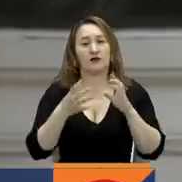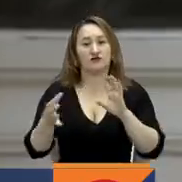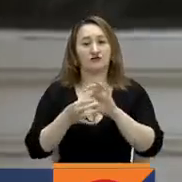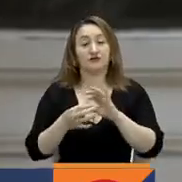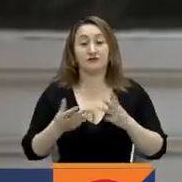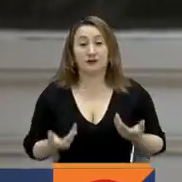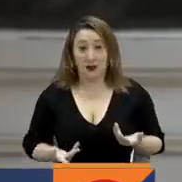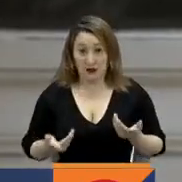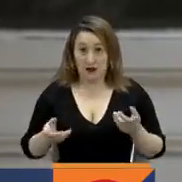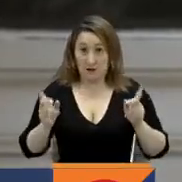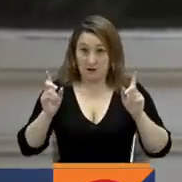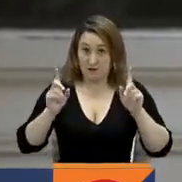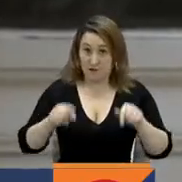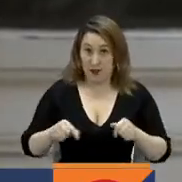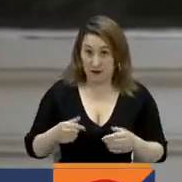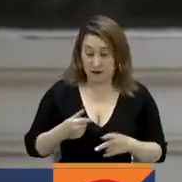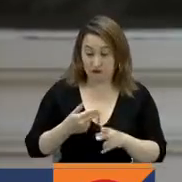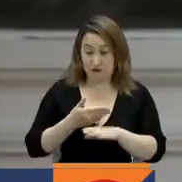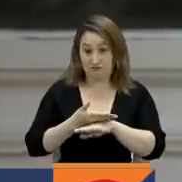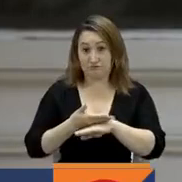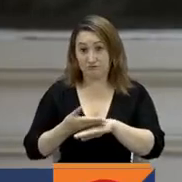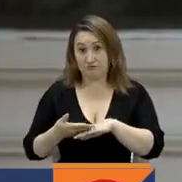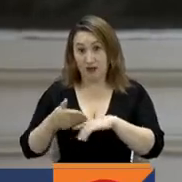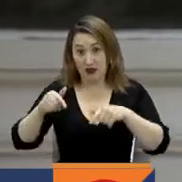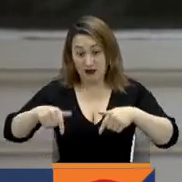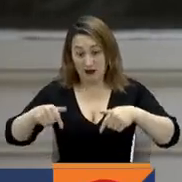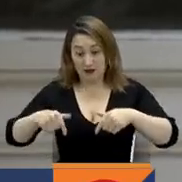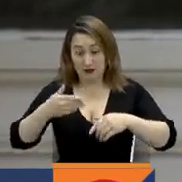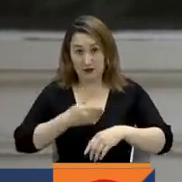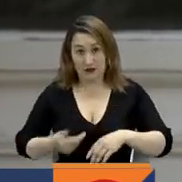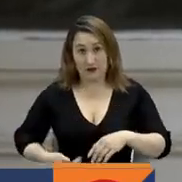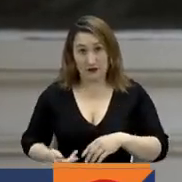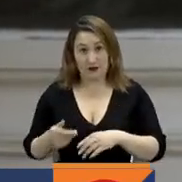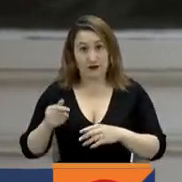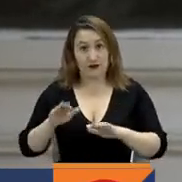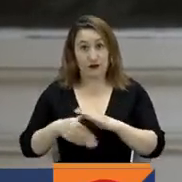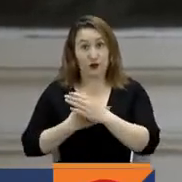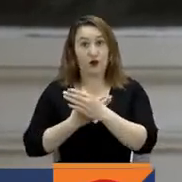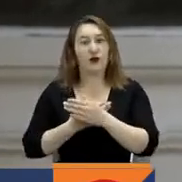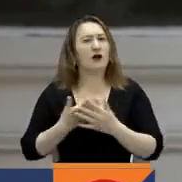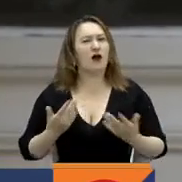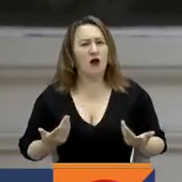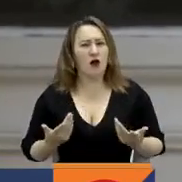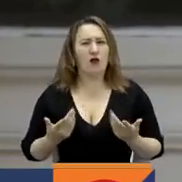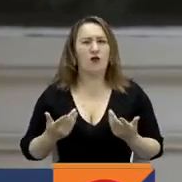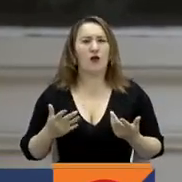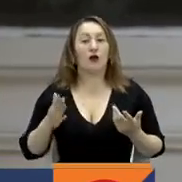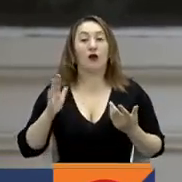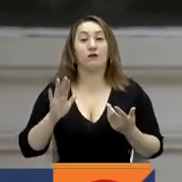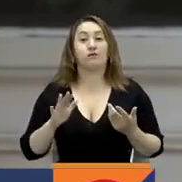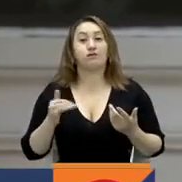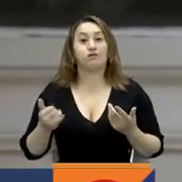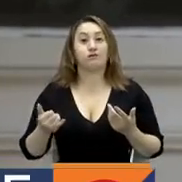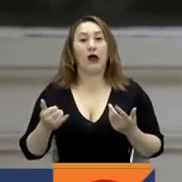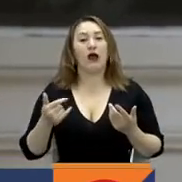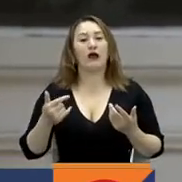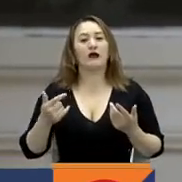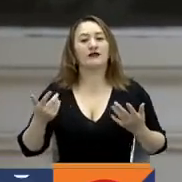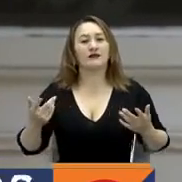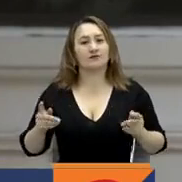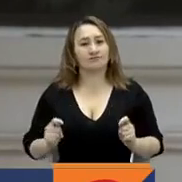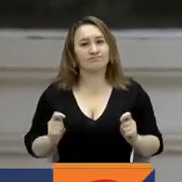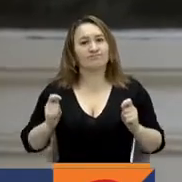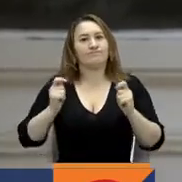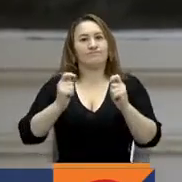hay que contarles que también en pocos minutos aquí en la Presidencia de la República, específicamente en la Plaza de Armas, se va a realizar la ceremonia de ascensos de